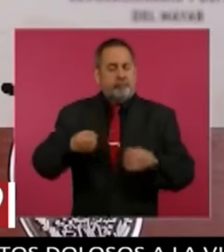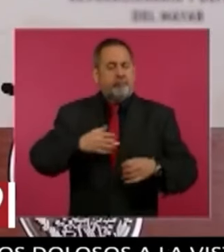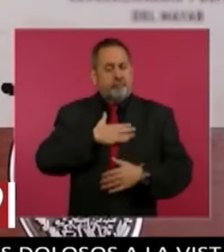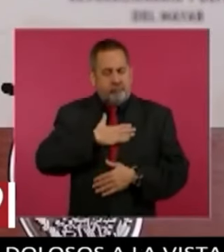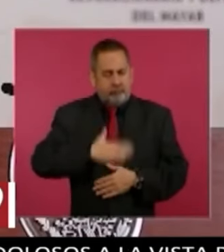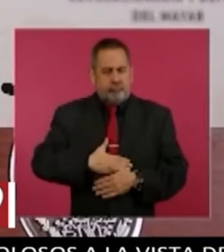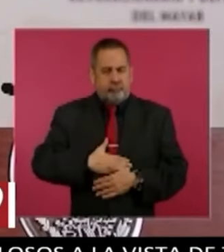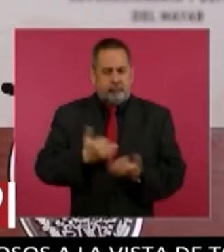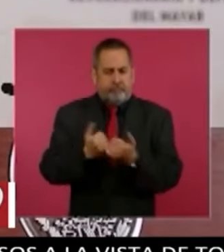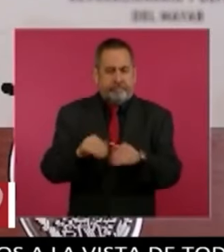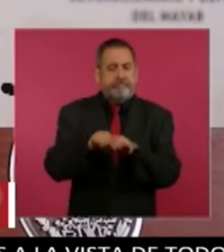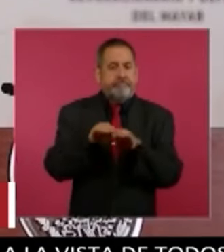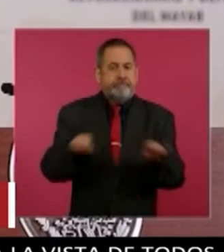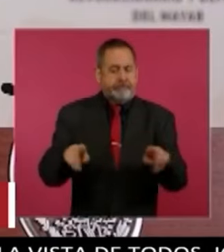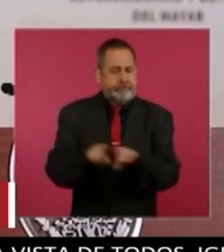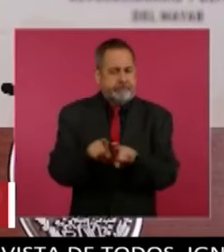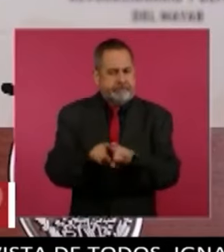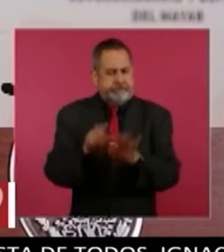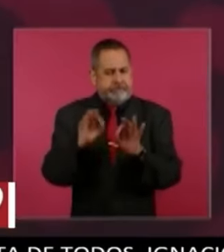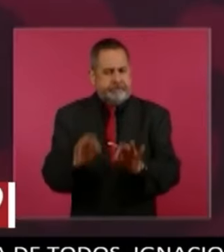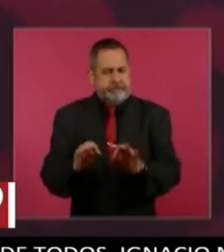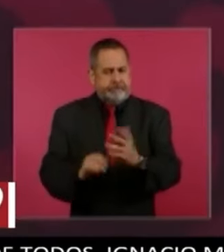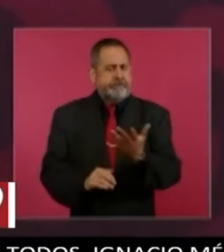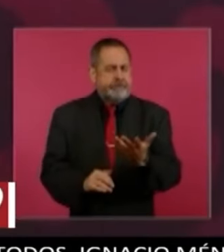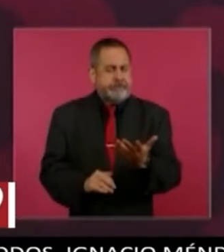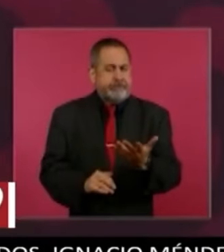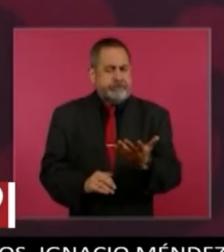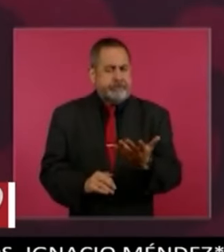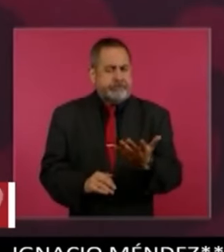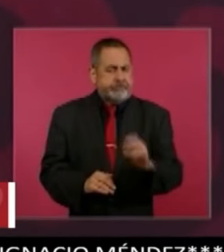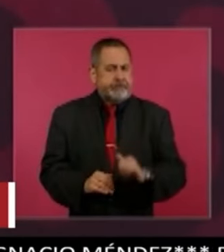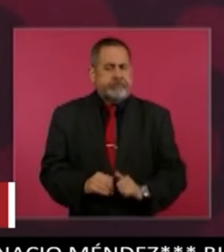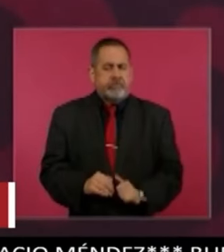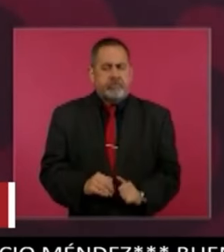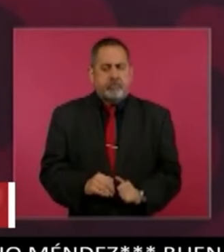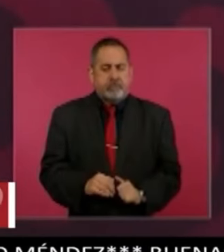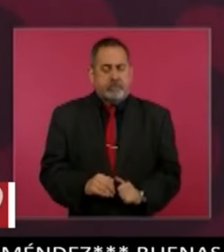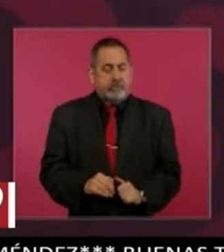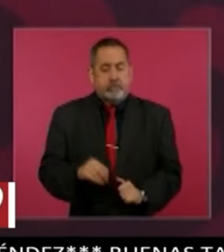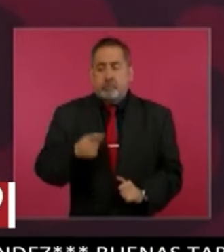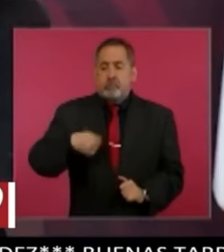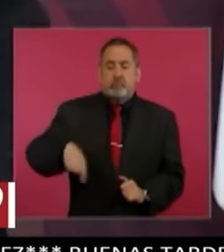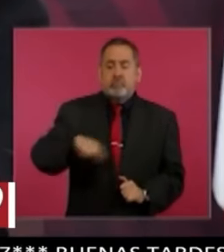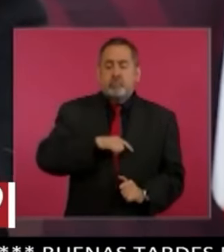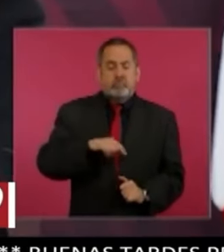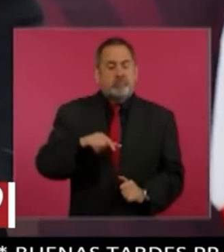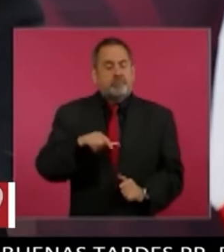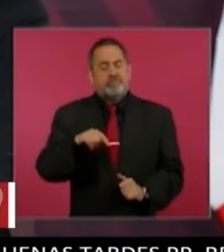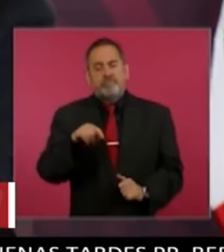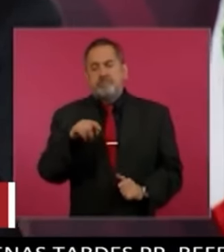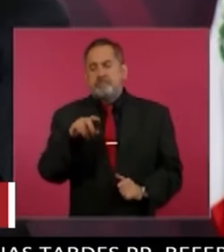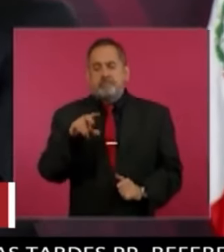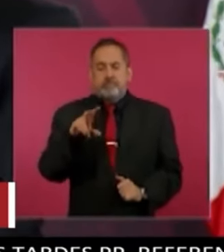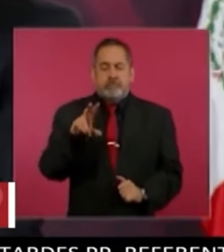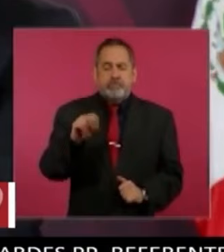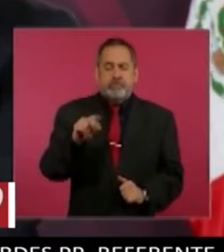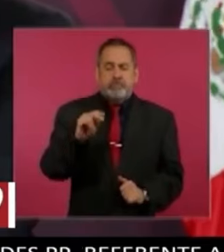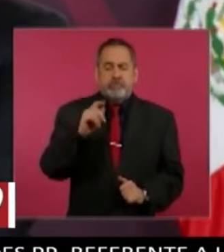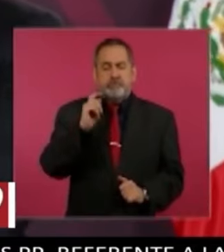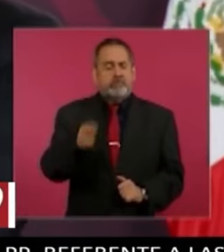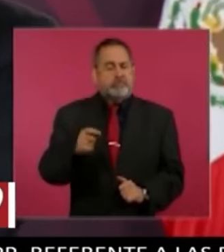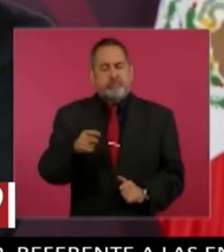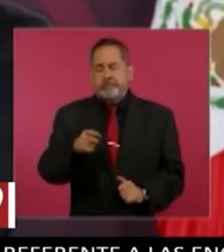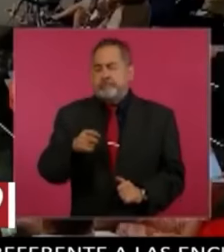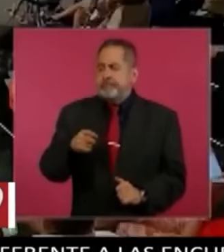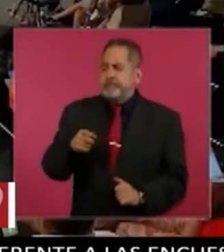una cuestión de impudicia personal y de desprecio a la ley que siempre ha demostrado, sino del pánico que